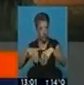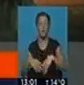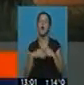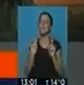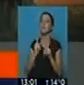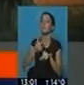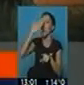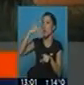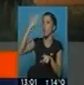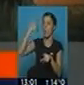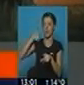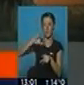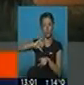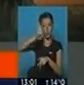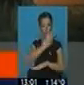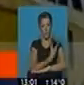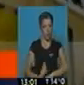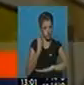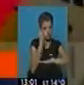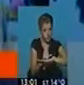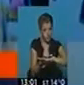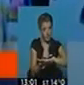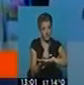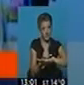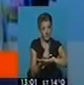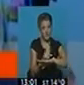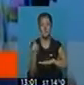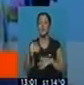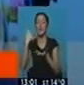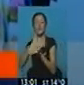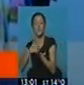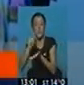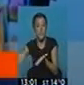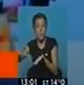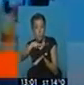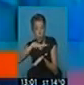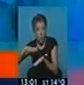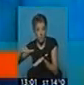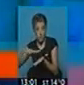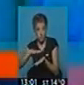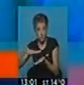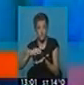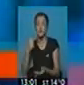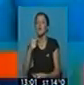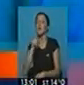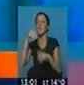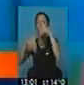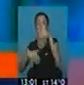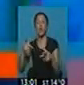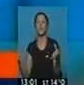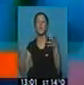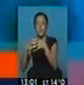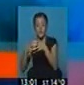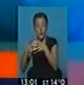triunfo electoral es muy significativo porque venció una resistencia que había en sectores populares a votar por la Mesa de Unidad Democrática. Hay que tener, porque